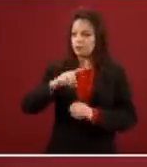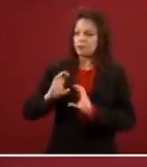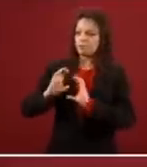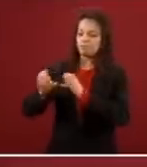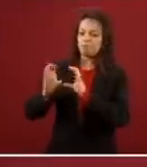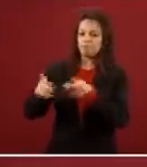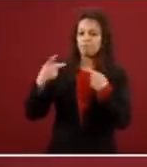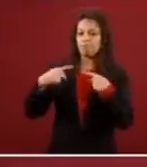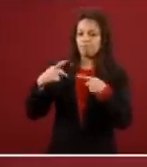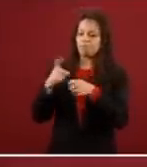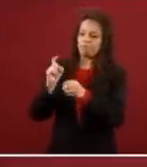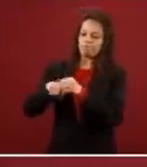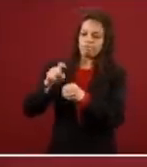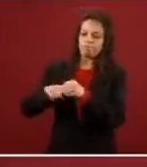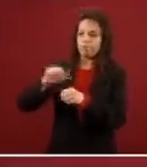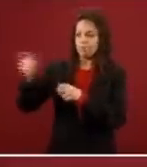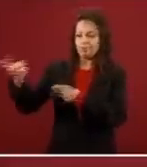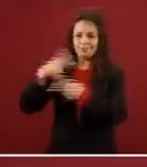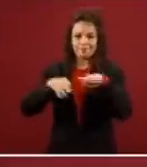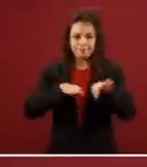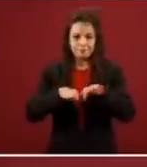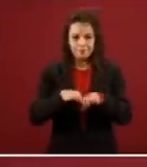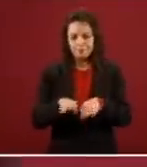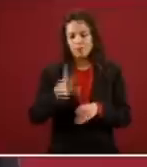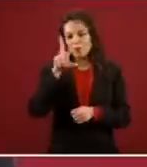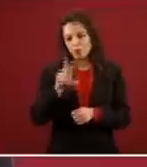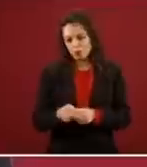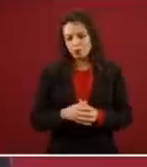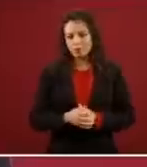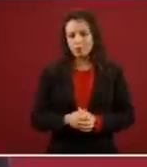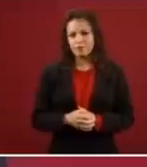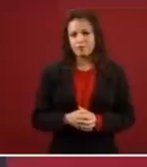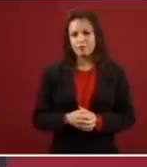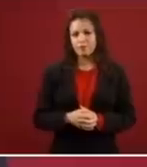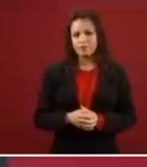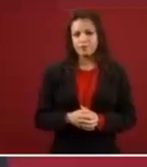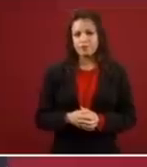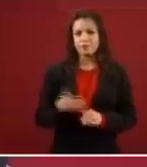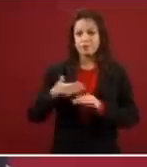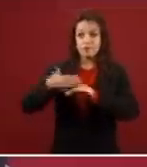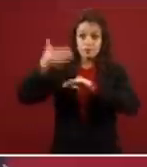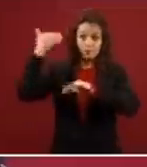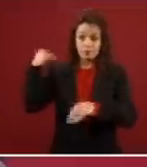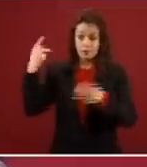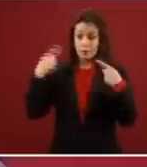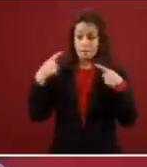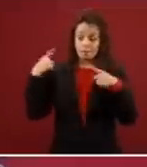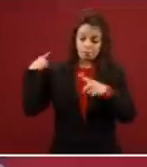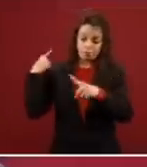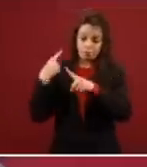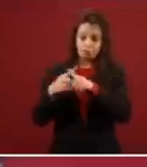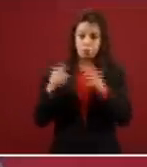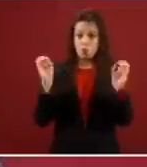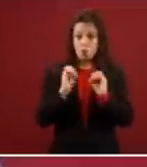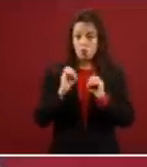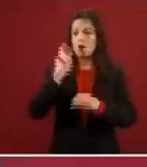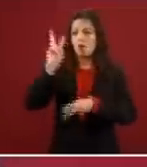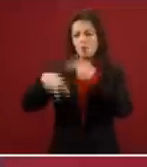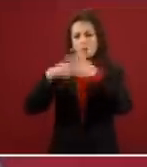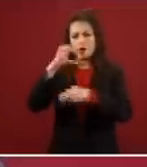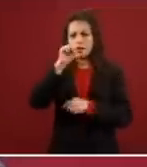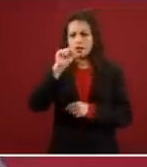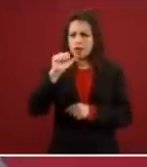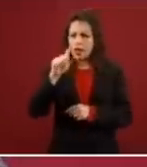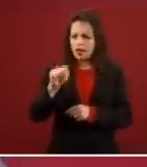tercerización hacia adelante, y los que lo hicieron hacia atrás se acerquen ante el SAT, se acerquen ante el IMSS, se acerquen ante la Procuraduría